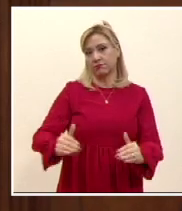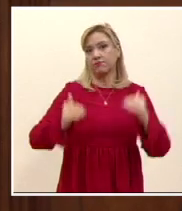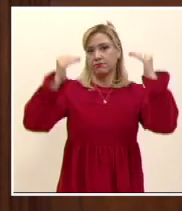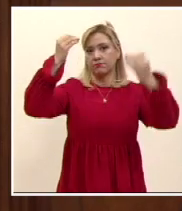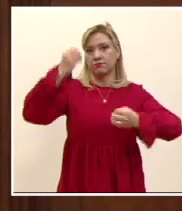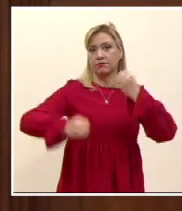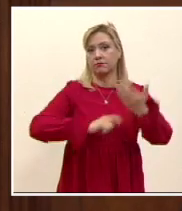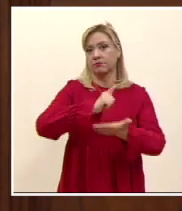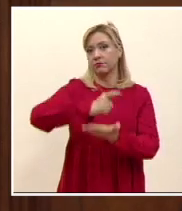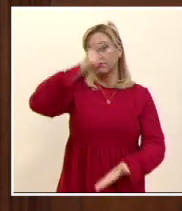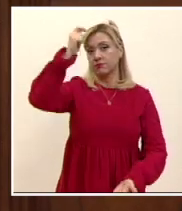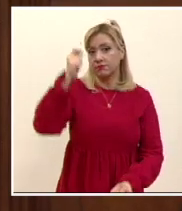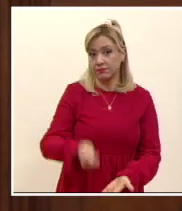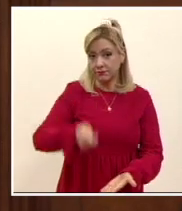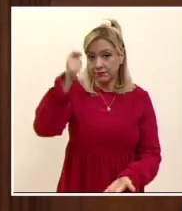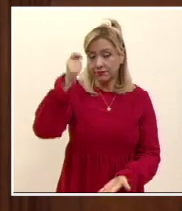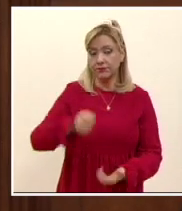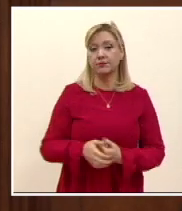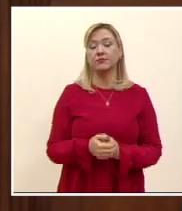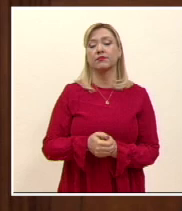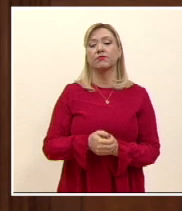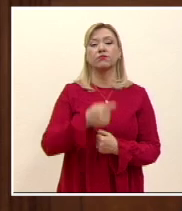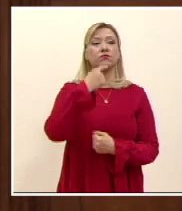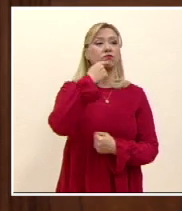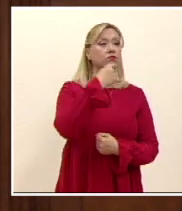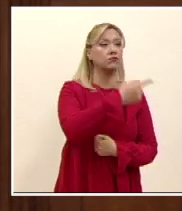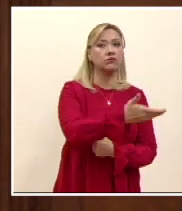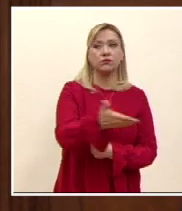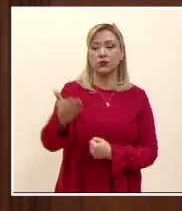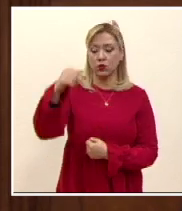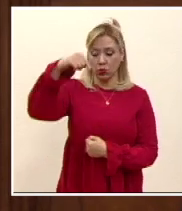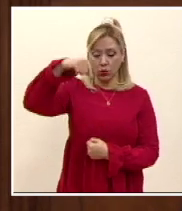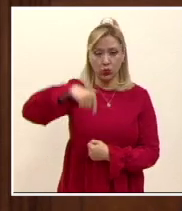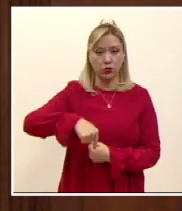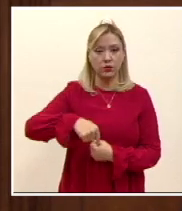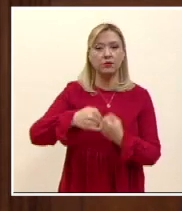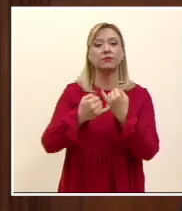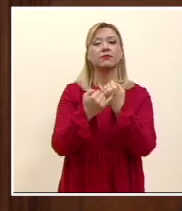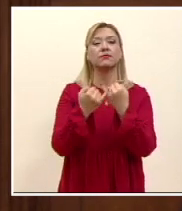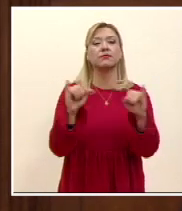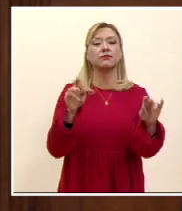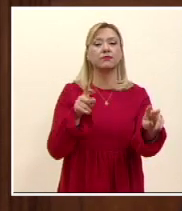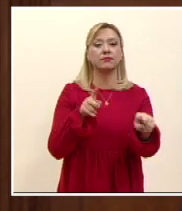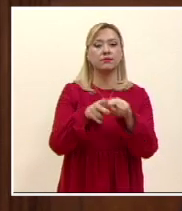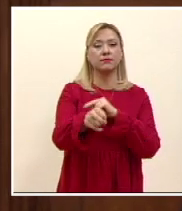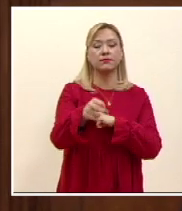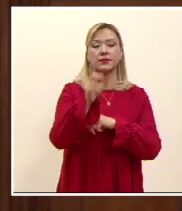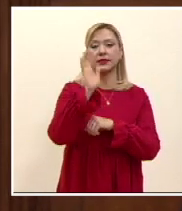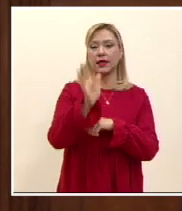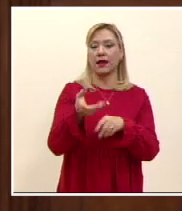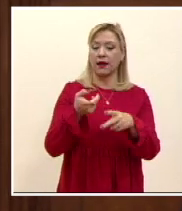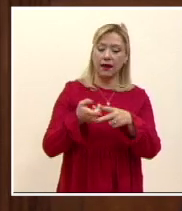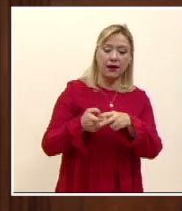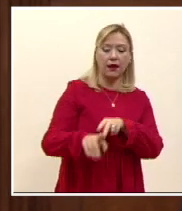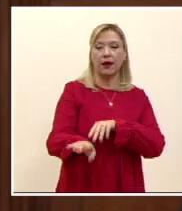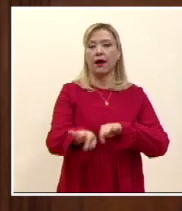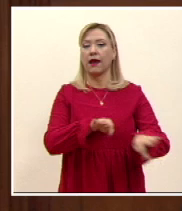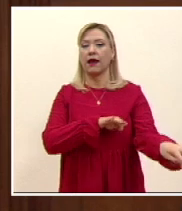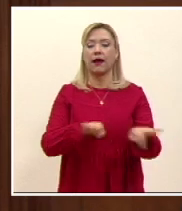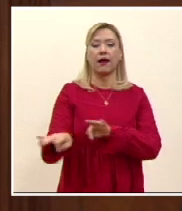de Justicia de la Nación declara hoy inaugurado el primer periodo de